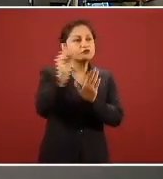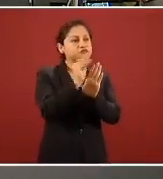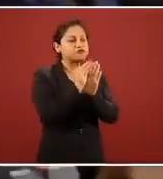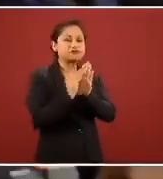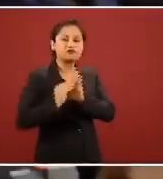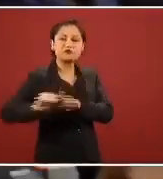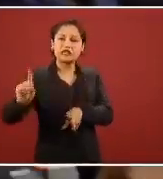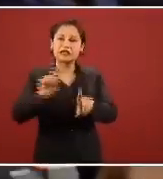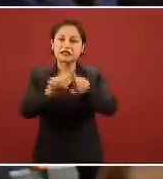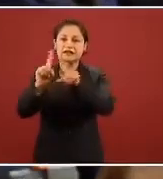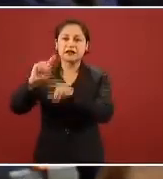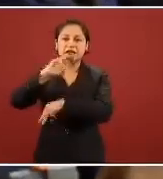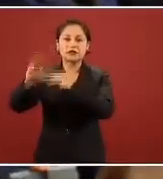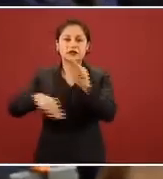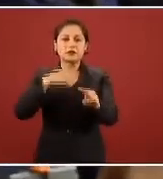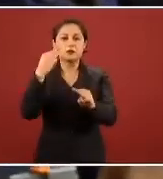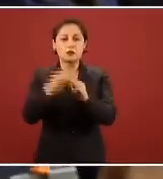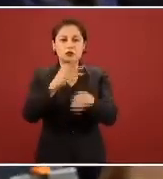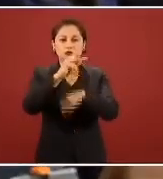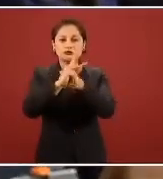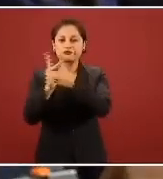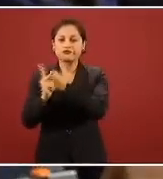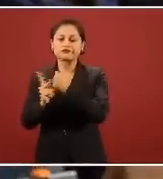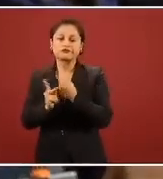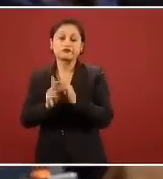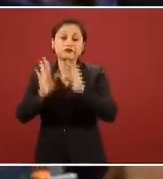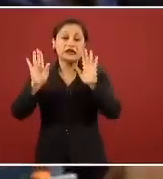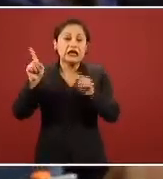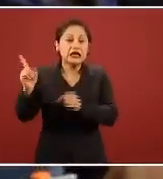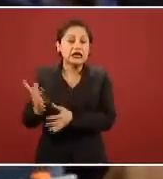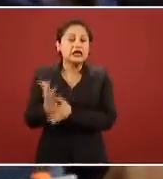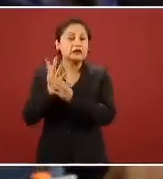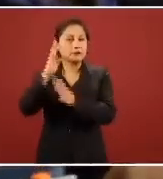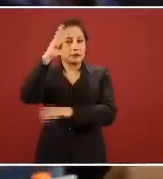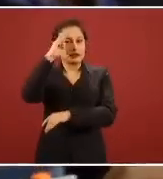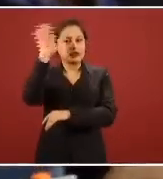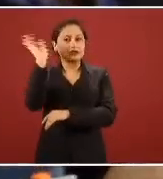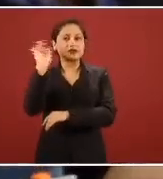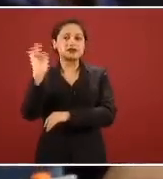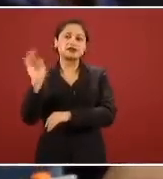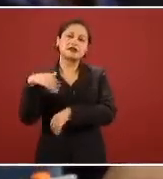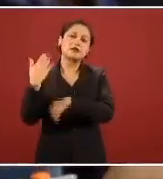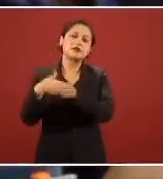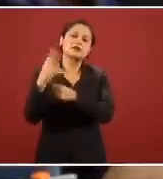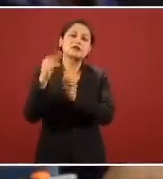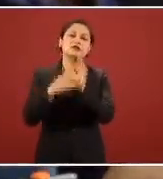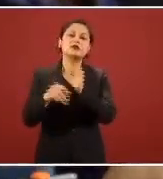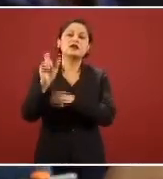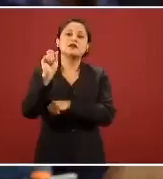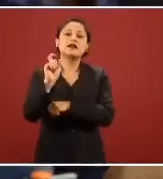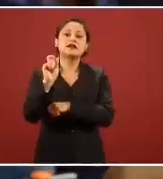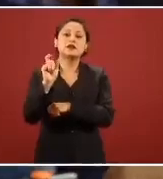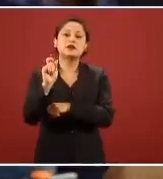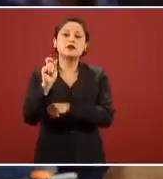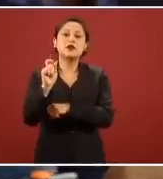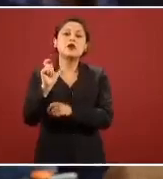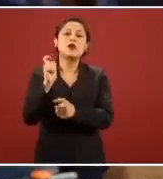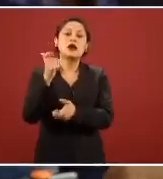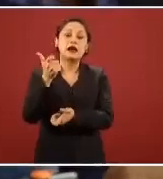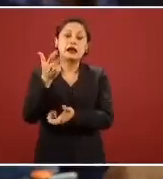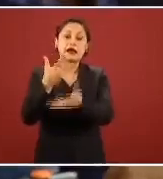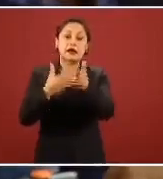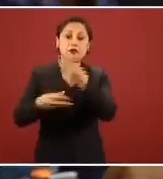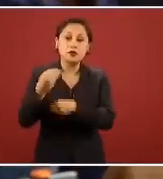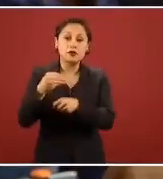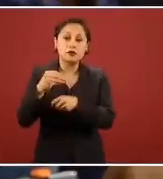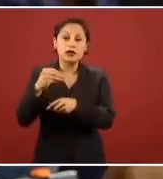Se prevé incluso que será hasta mediados del 2021 que la economía se regularice en